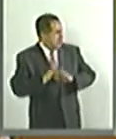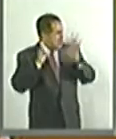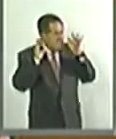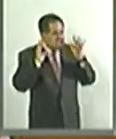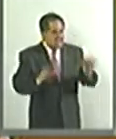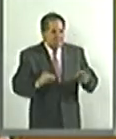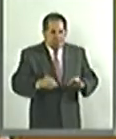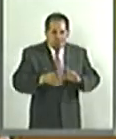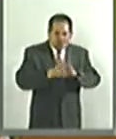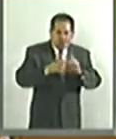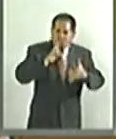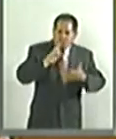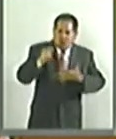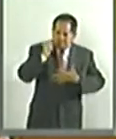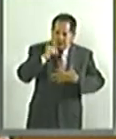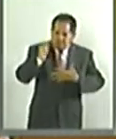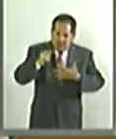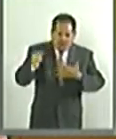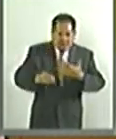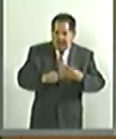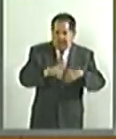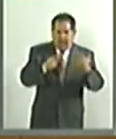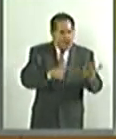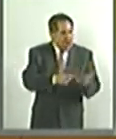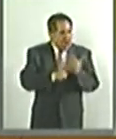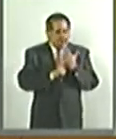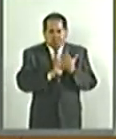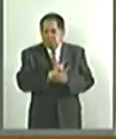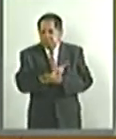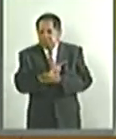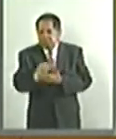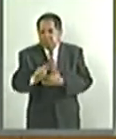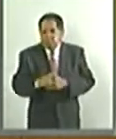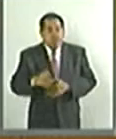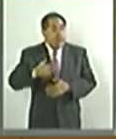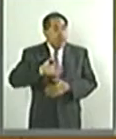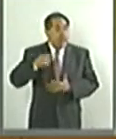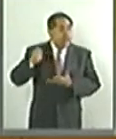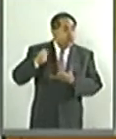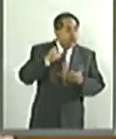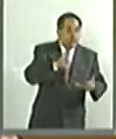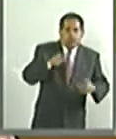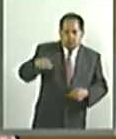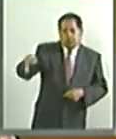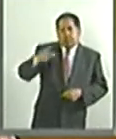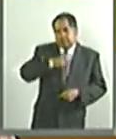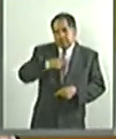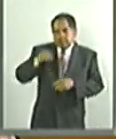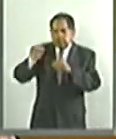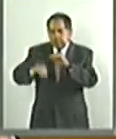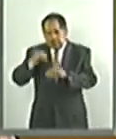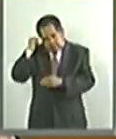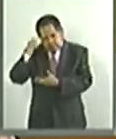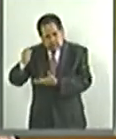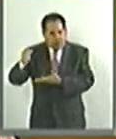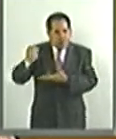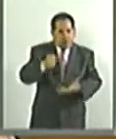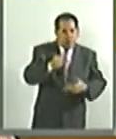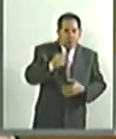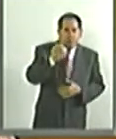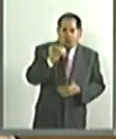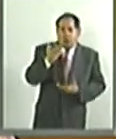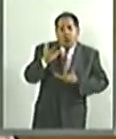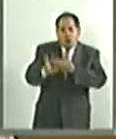de rendición clara y oportuna de cuentas. Nuestro presupuesto depende de ustedes y a ustedes